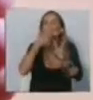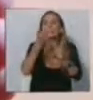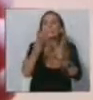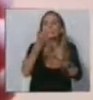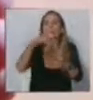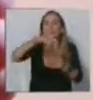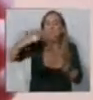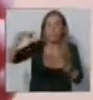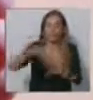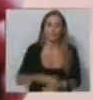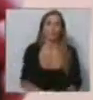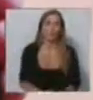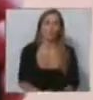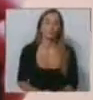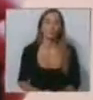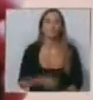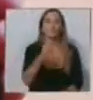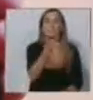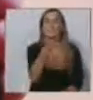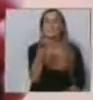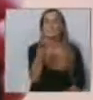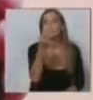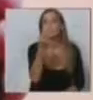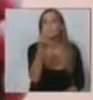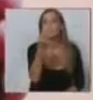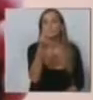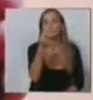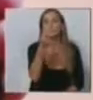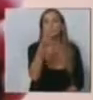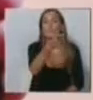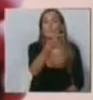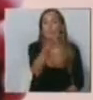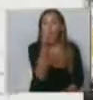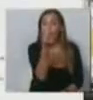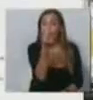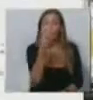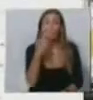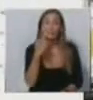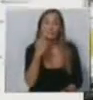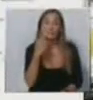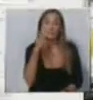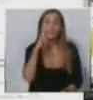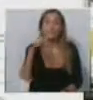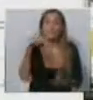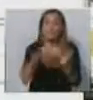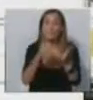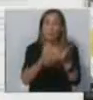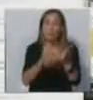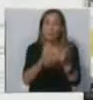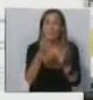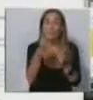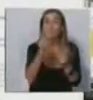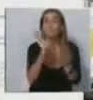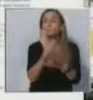porque debe saber que, bueno, es el 10% de lo que sale Facebook. Es el 10%. Se gastó el 10% de su empresa. Qué bárbaro. Seguimos